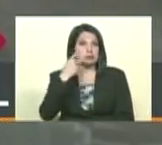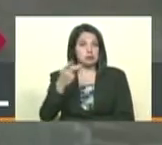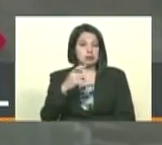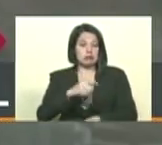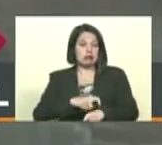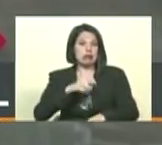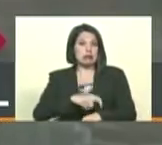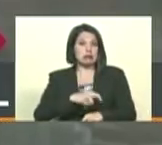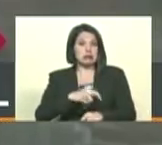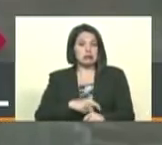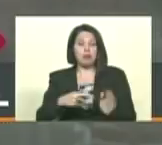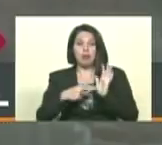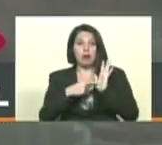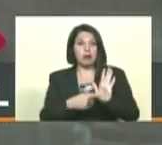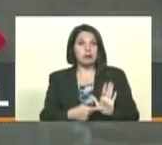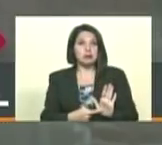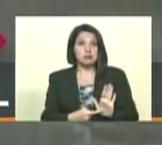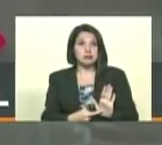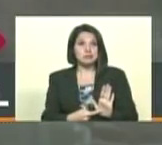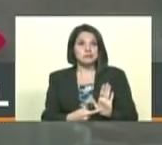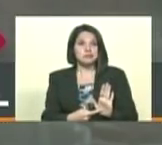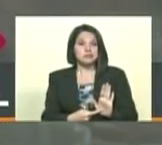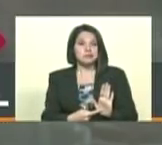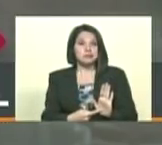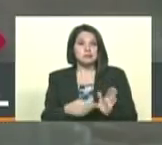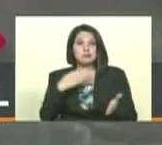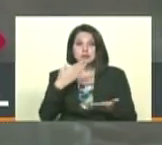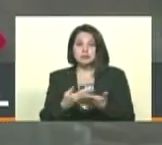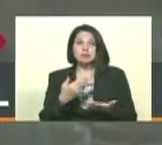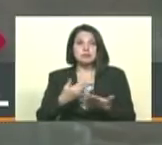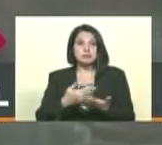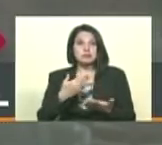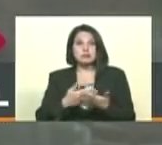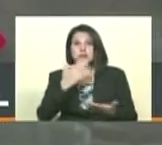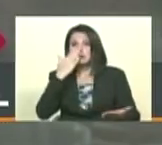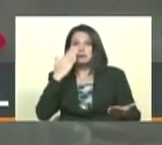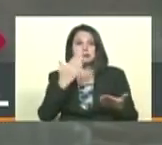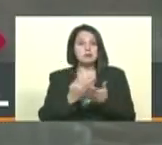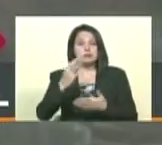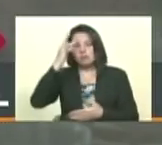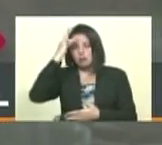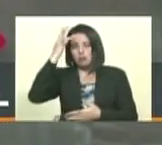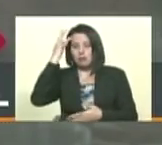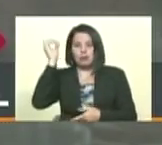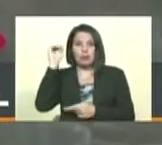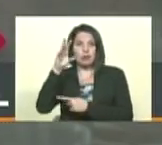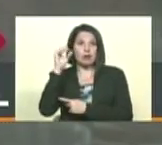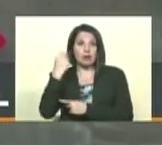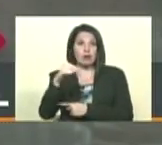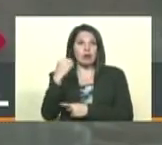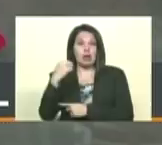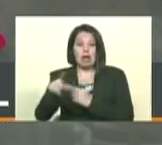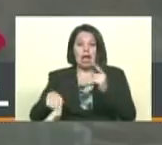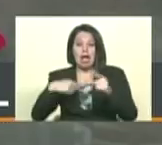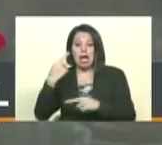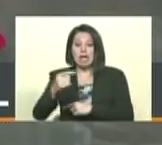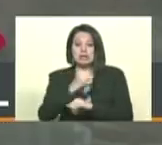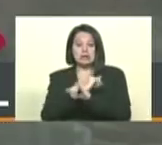para presentación de estas postulaciones ante la junta correspondiente es hasta